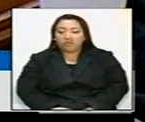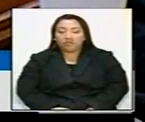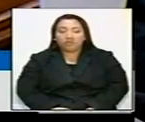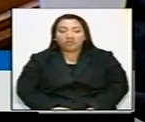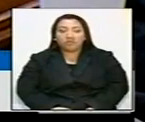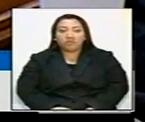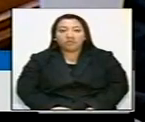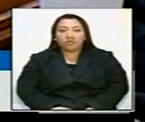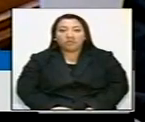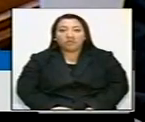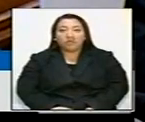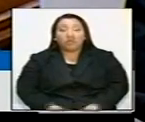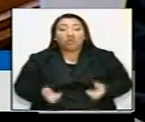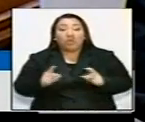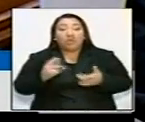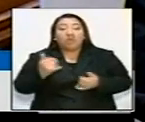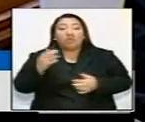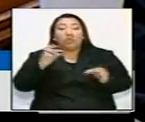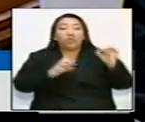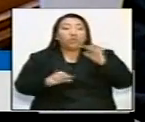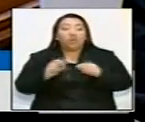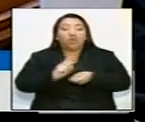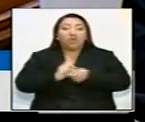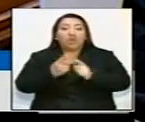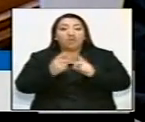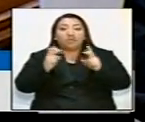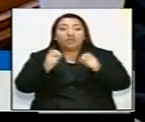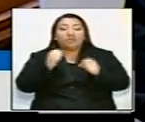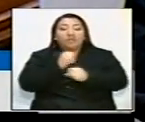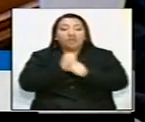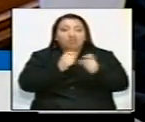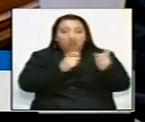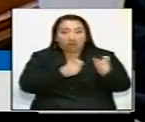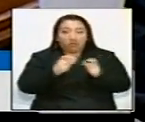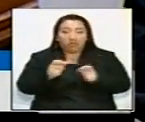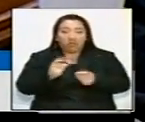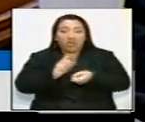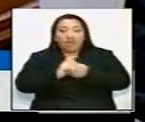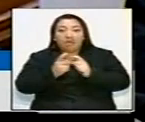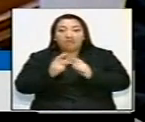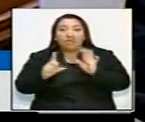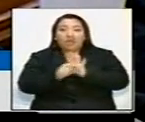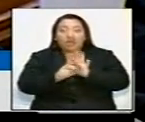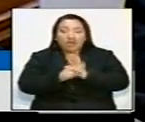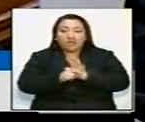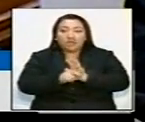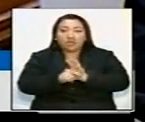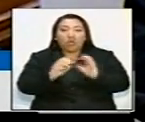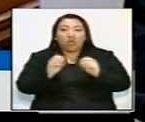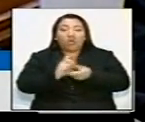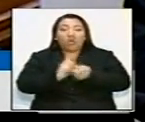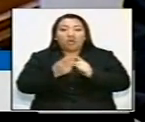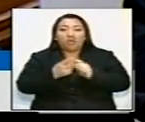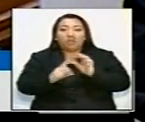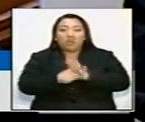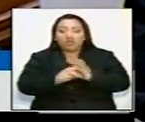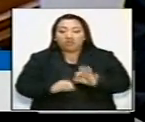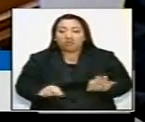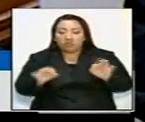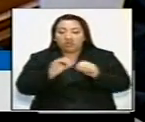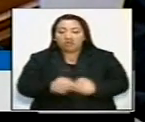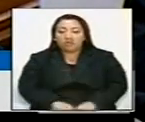tipo de incertidumbre, como son los cambios de marcos regulatorios, los cambios de leyes o los cambios de leyes